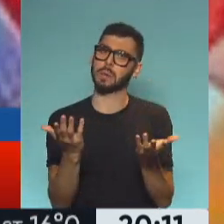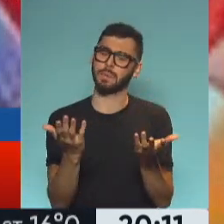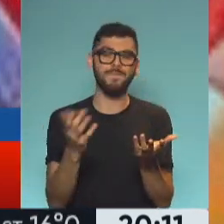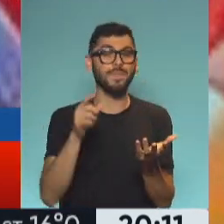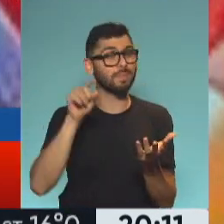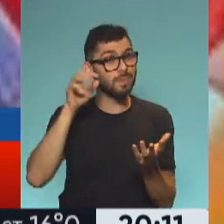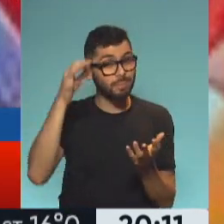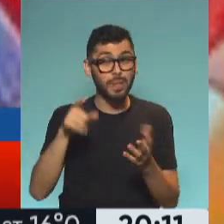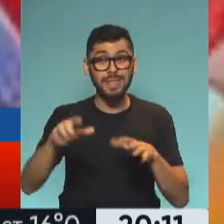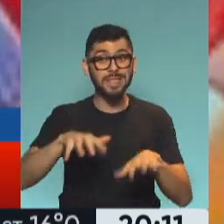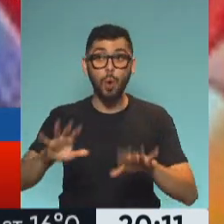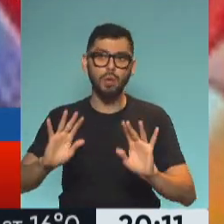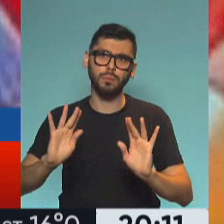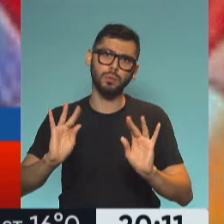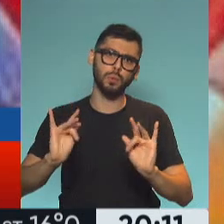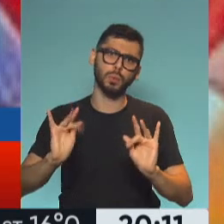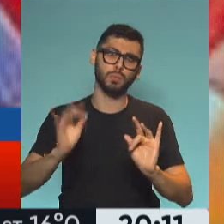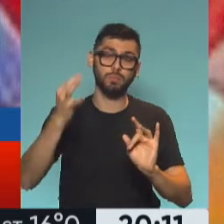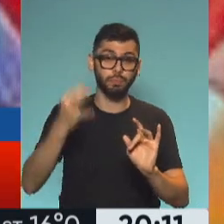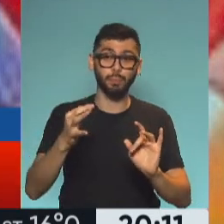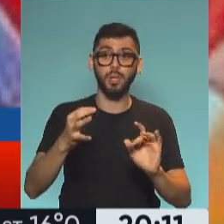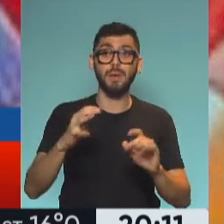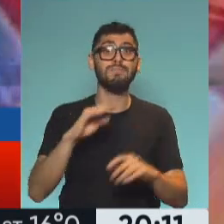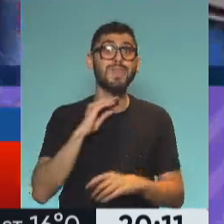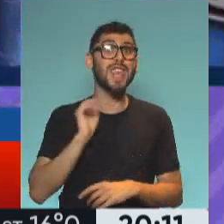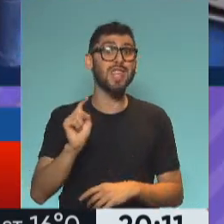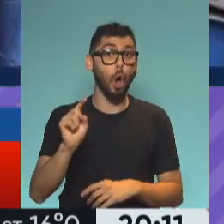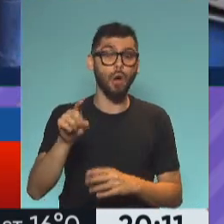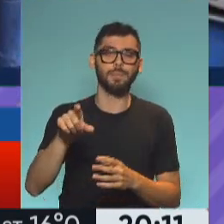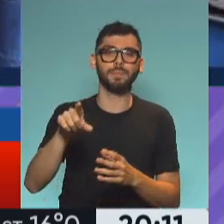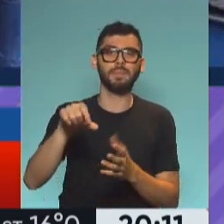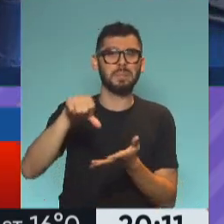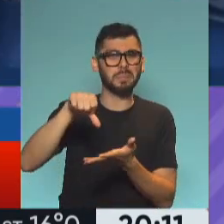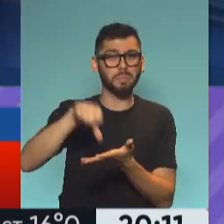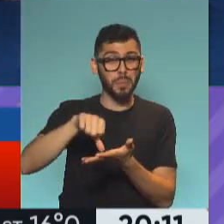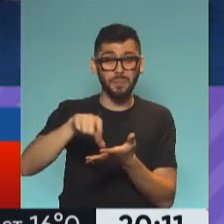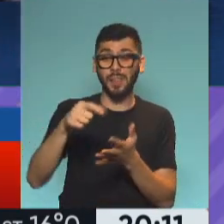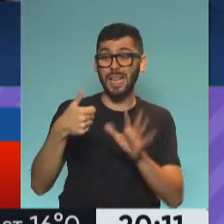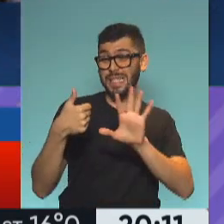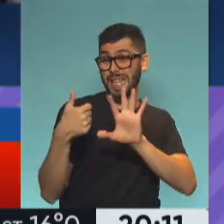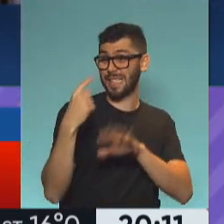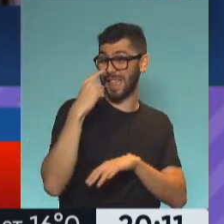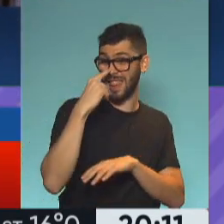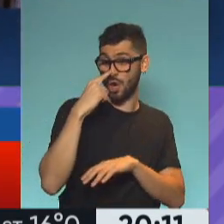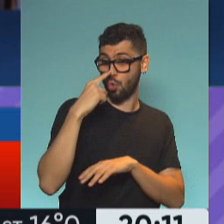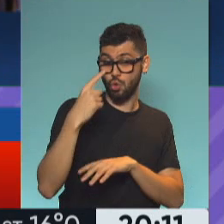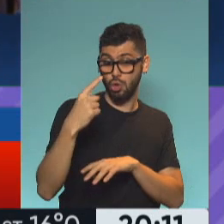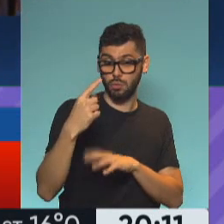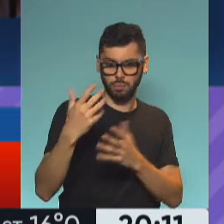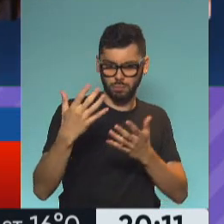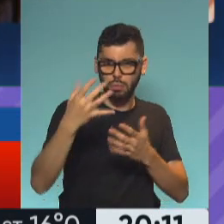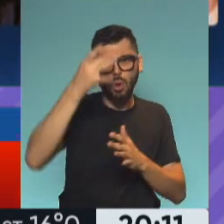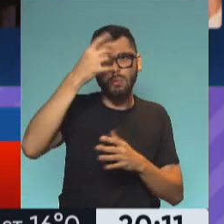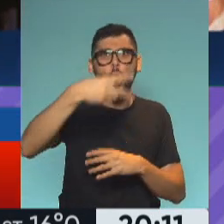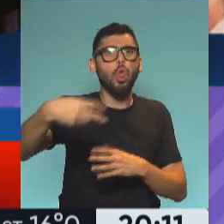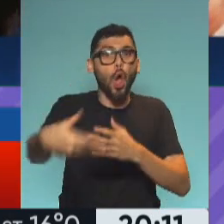de una situación crítica que está viviendo méxico ese país que el de 6 de junio dentro de menos de dos semanas